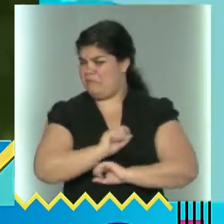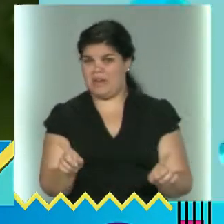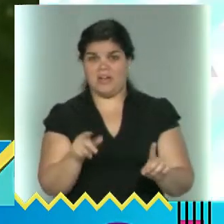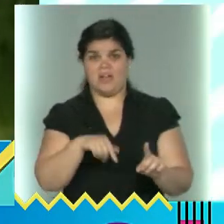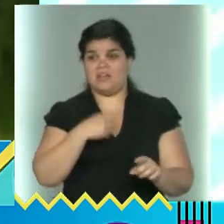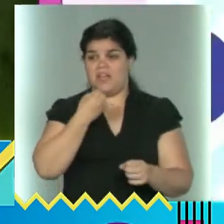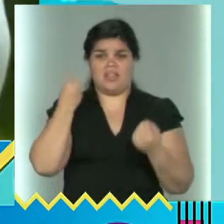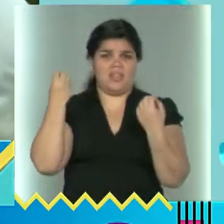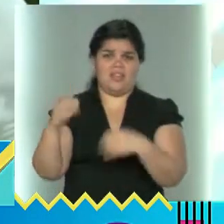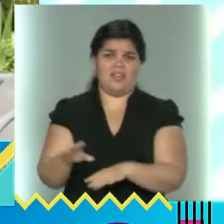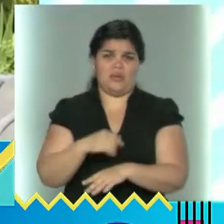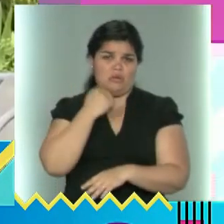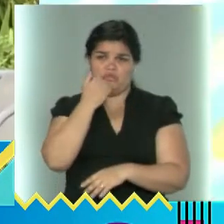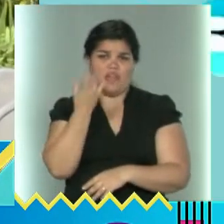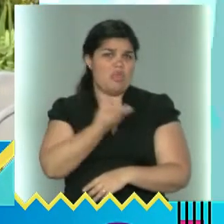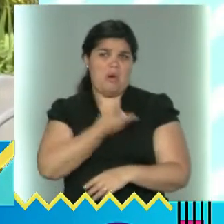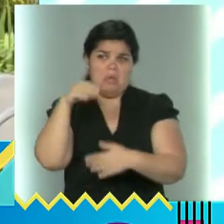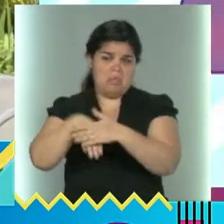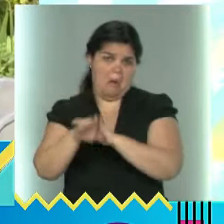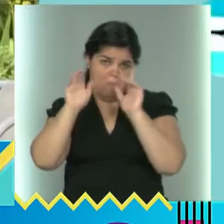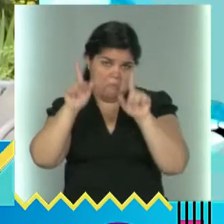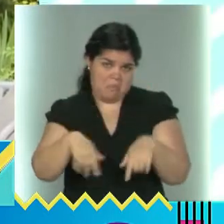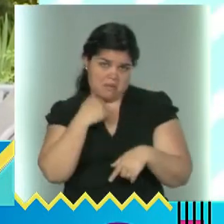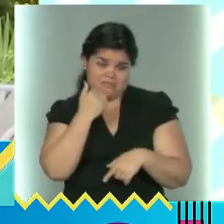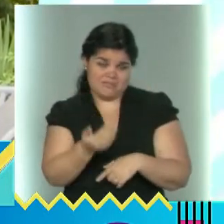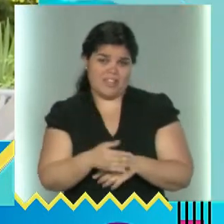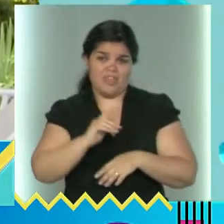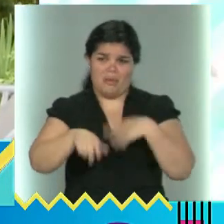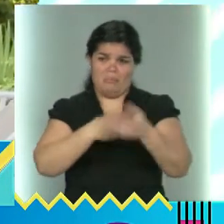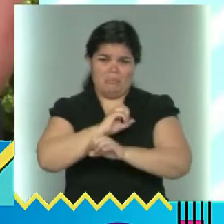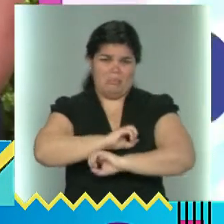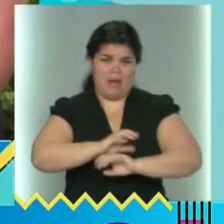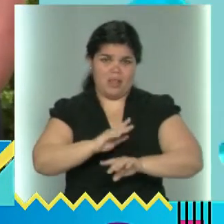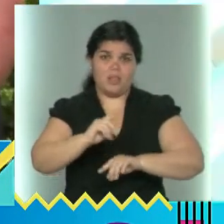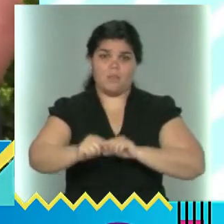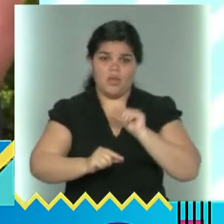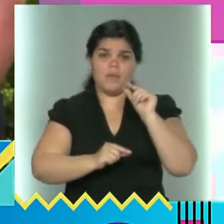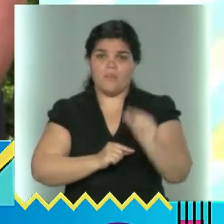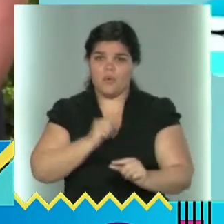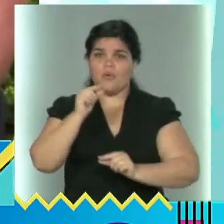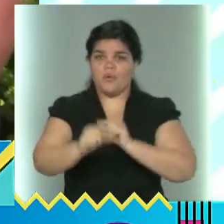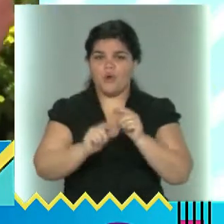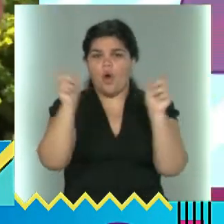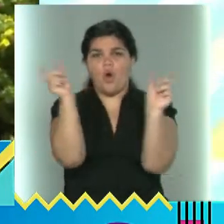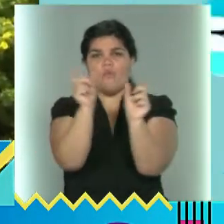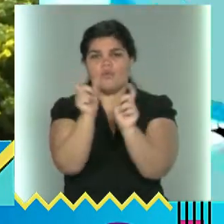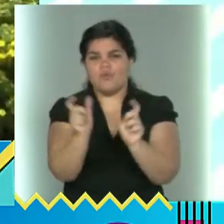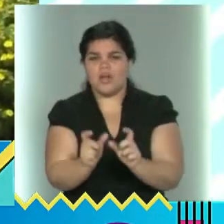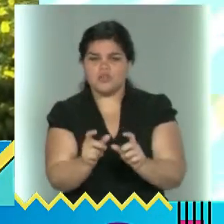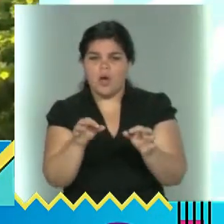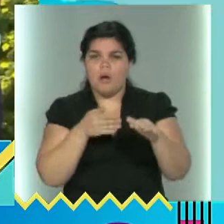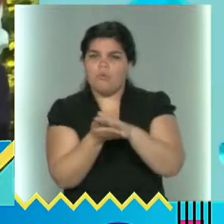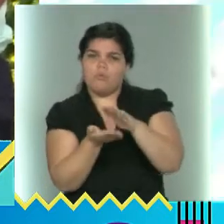ahí, salió muy, muy mal. Después, bueno, uno va tocando el software, tocando las configuraciones y de a poco va